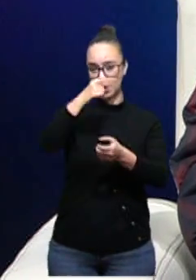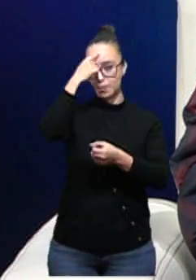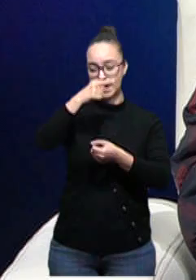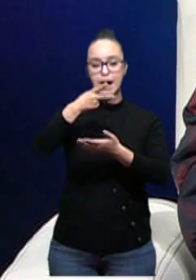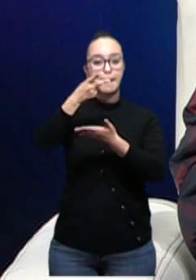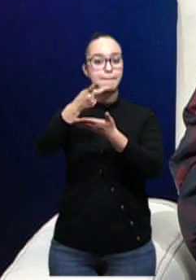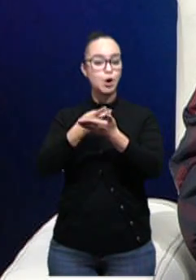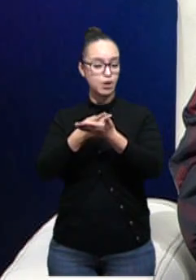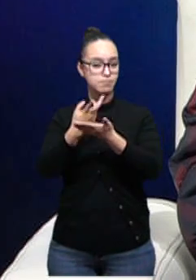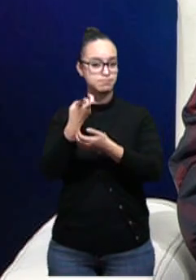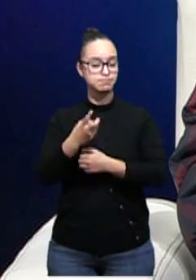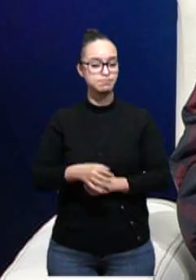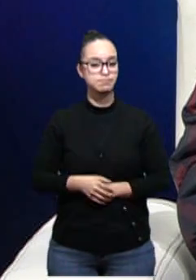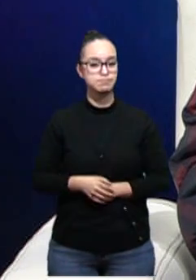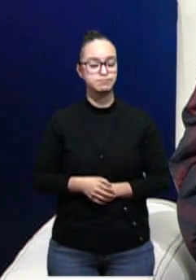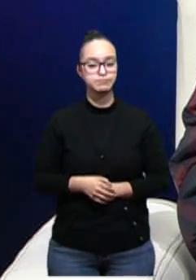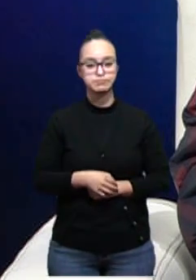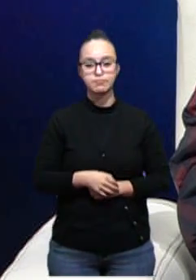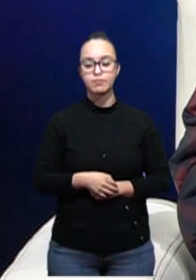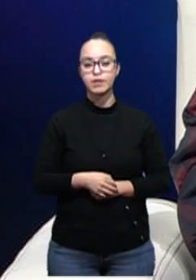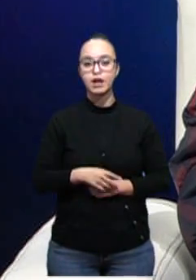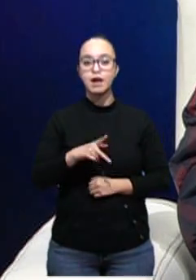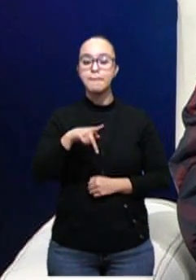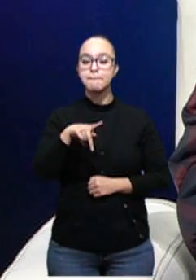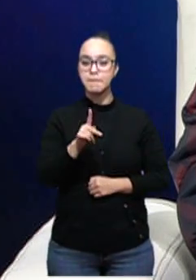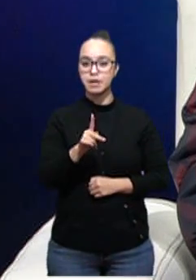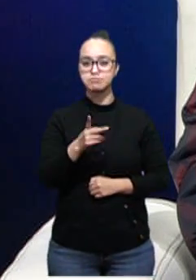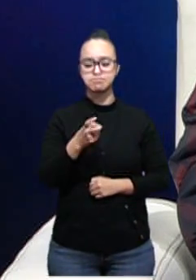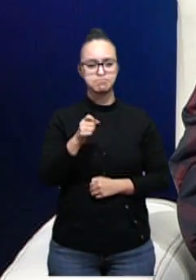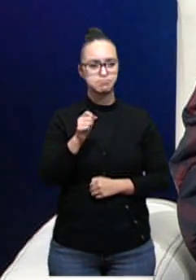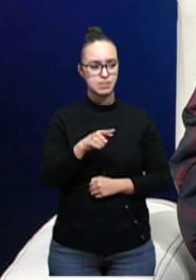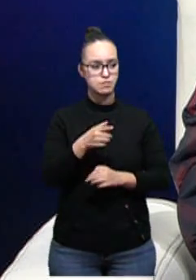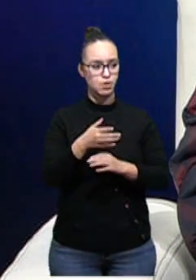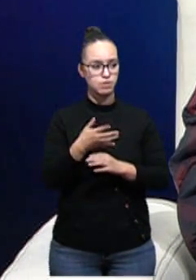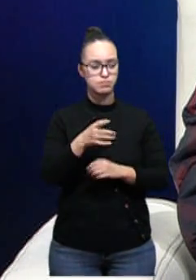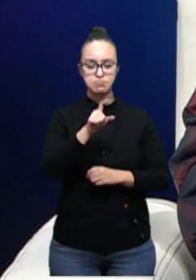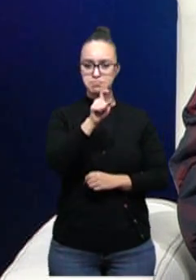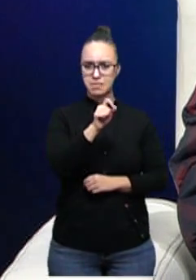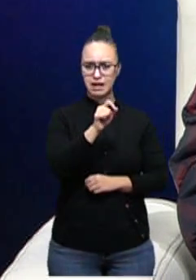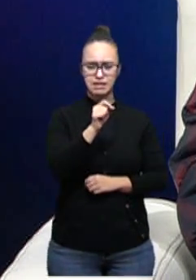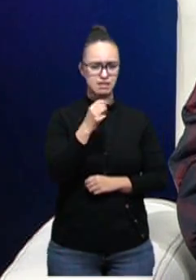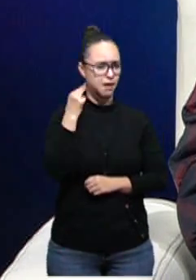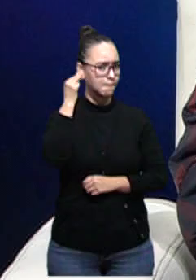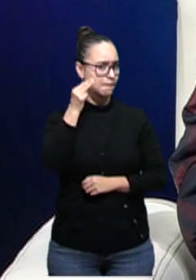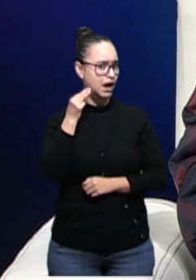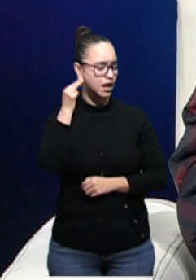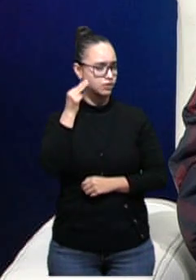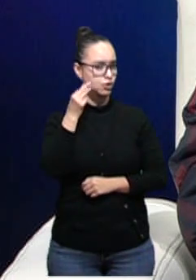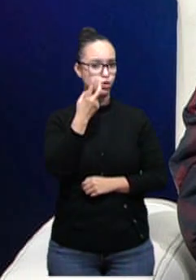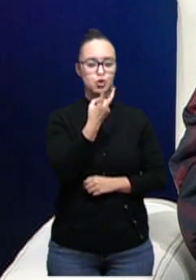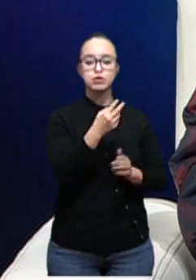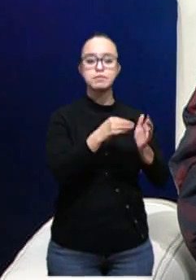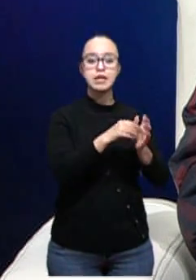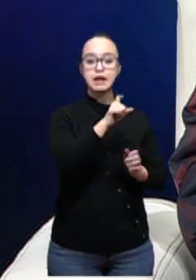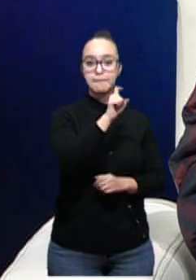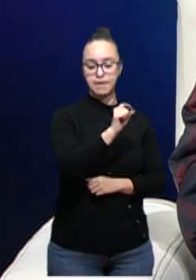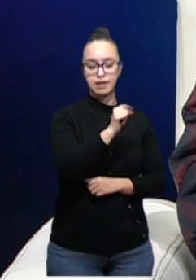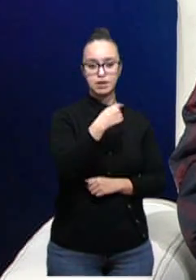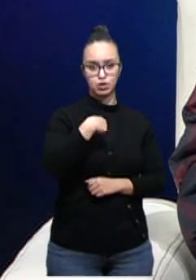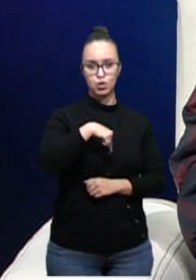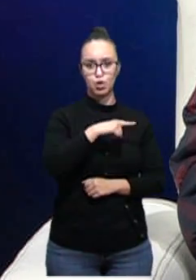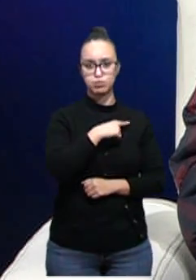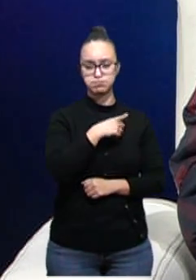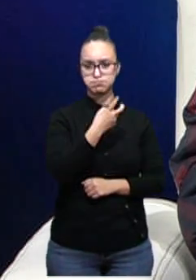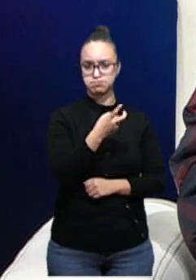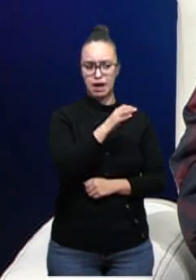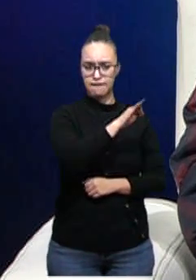programas. Pero también decirte que hemos hecho a partir del 20 de marzo del 20, en donde a